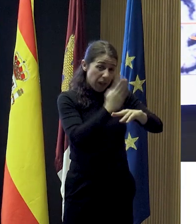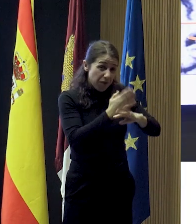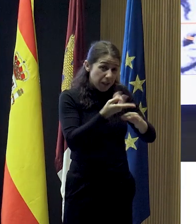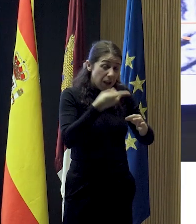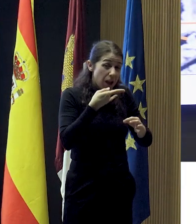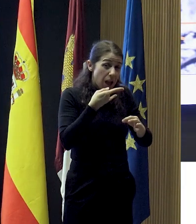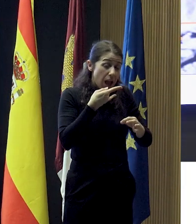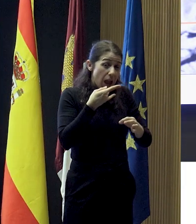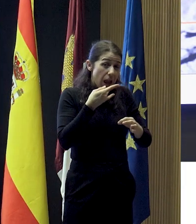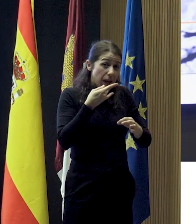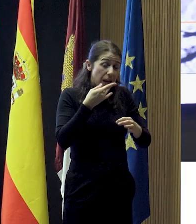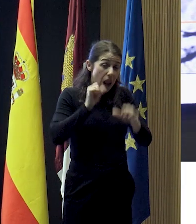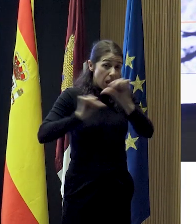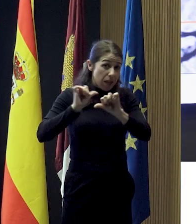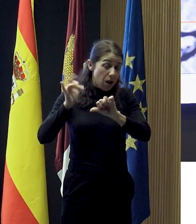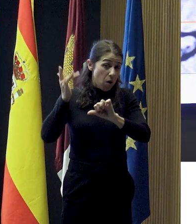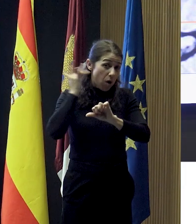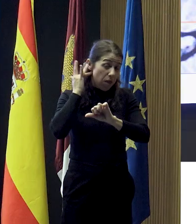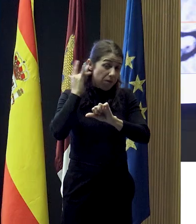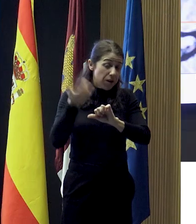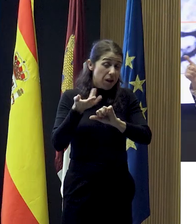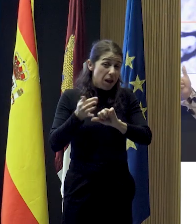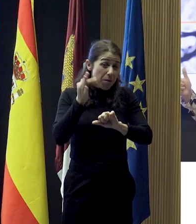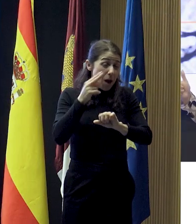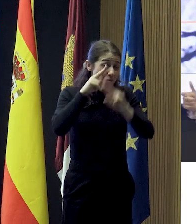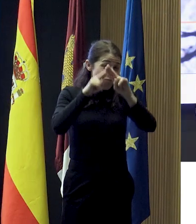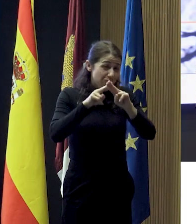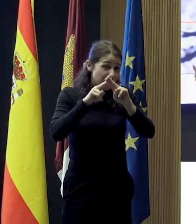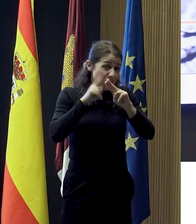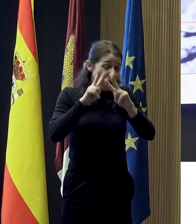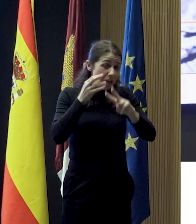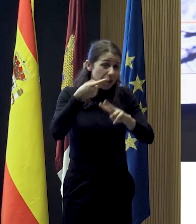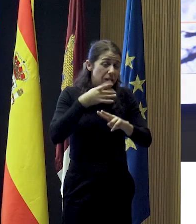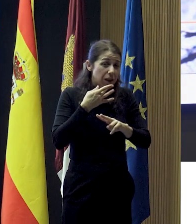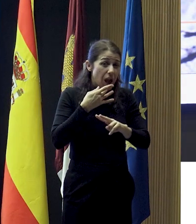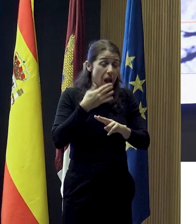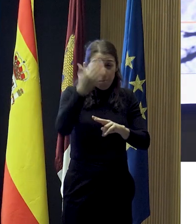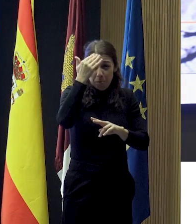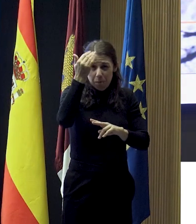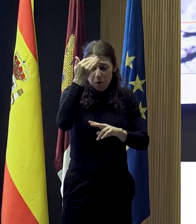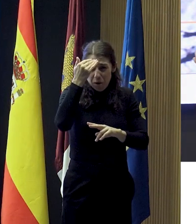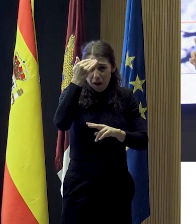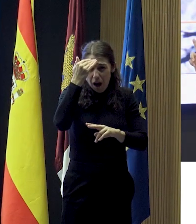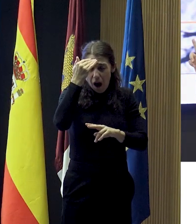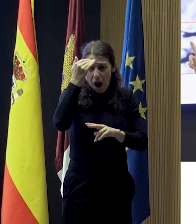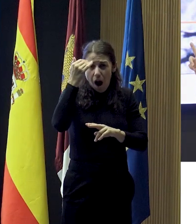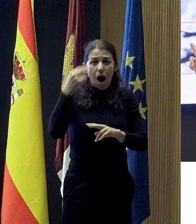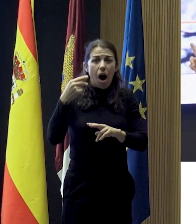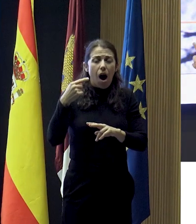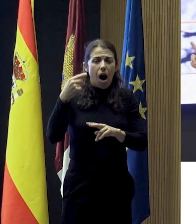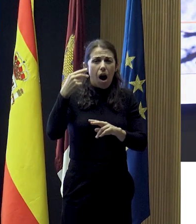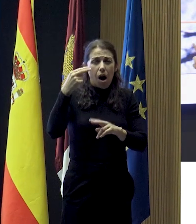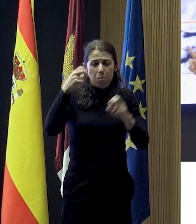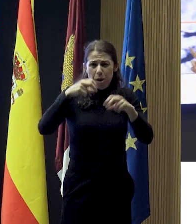aberrantes en el líquido cefalorraquídeo y viendo qué pérdida de memoria tiene el paciente, ya tengo 3